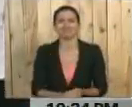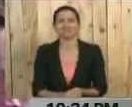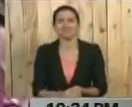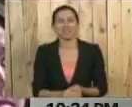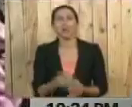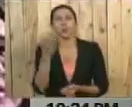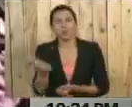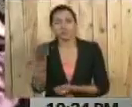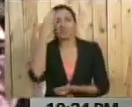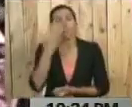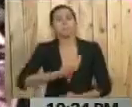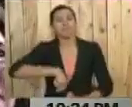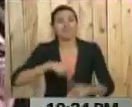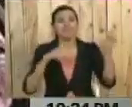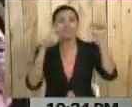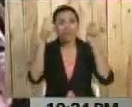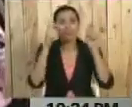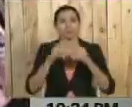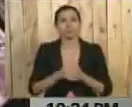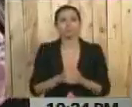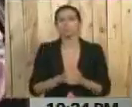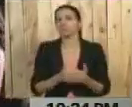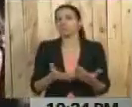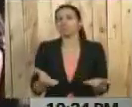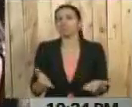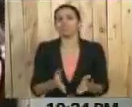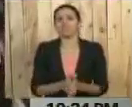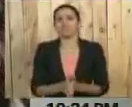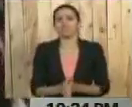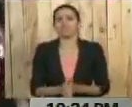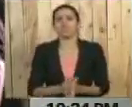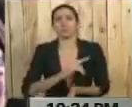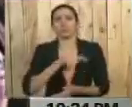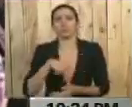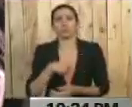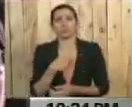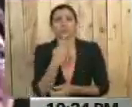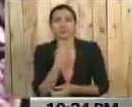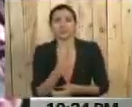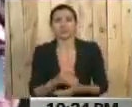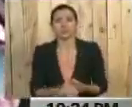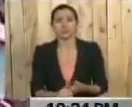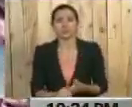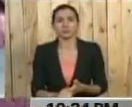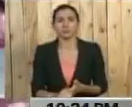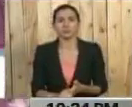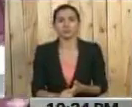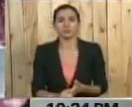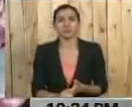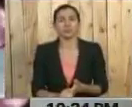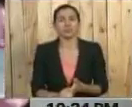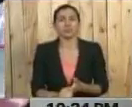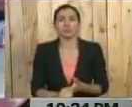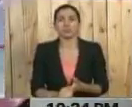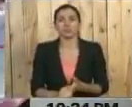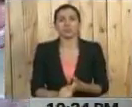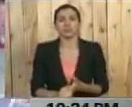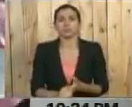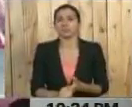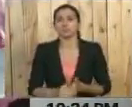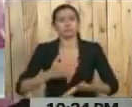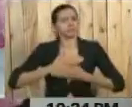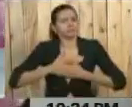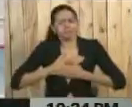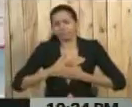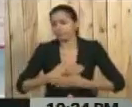que el presidente Chávez no, prácticamente nosotros le dijimos que lo que quedaba de nosotros era entregar el resto.